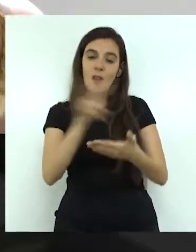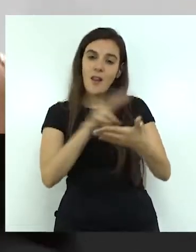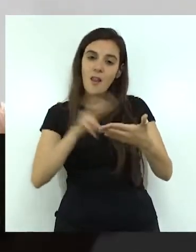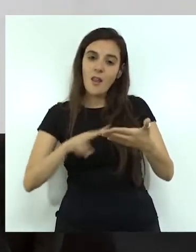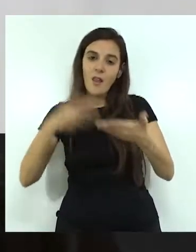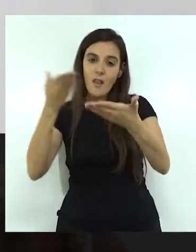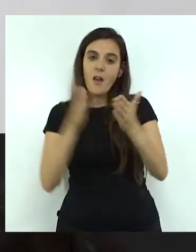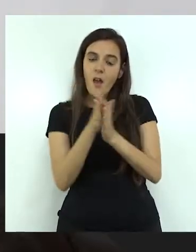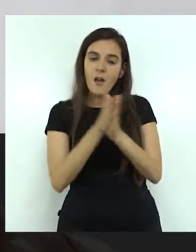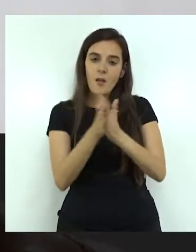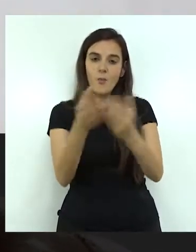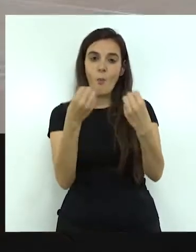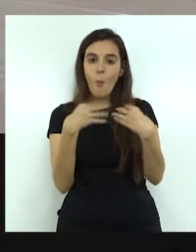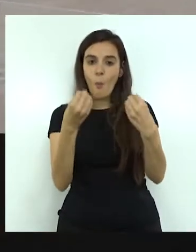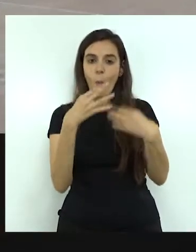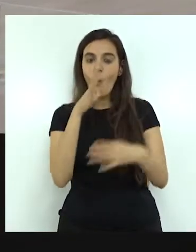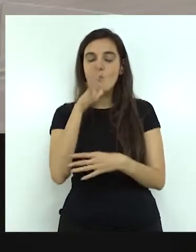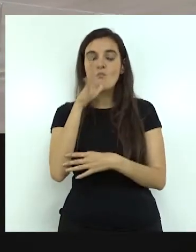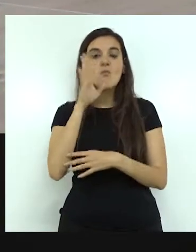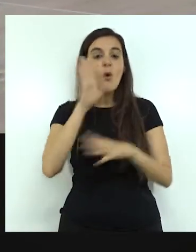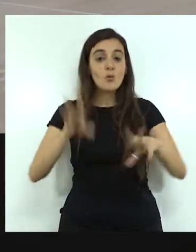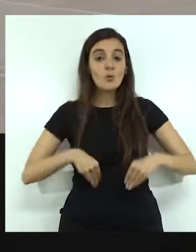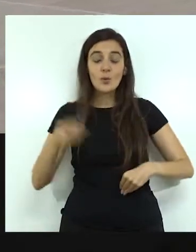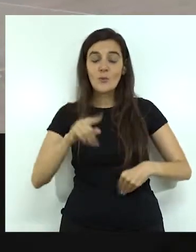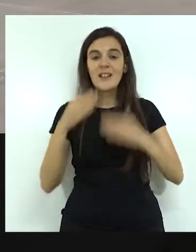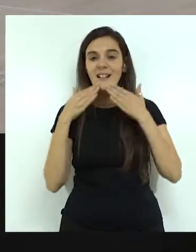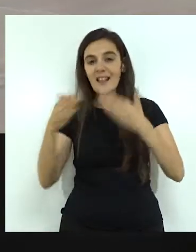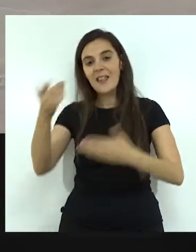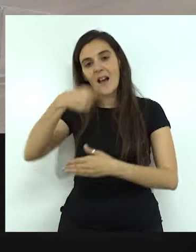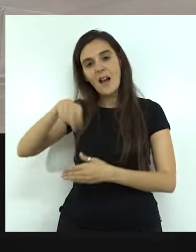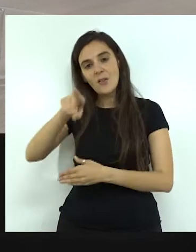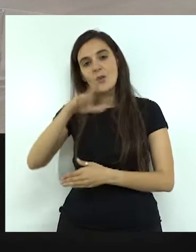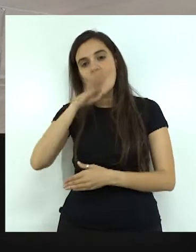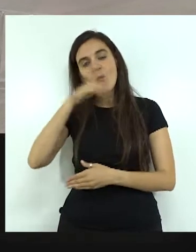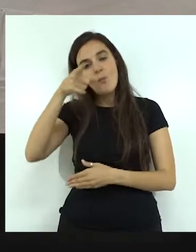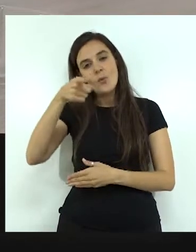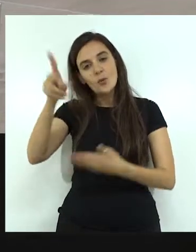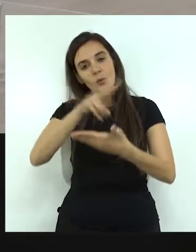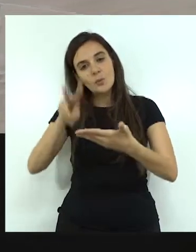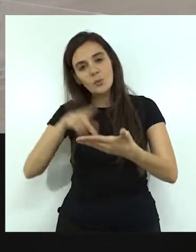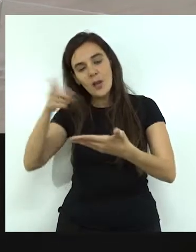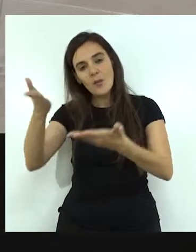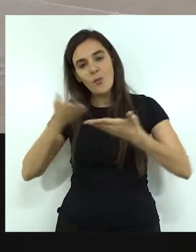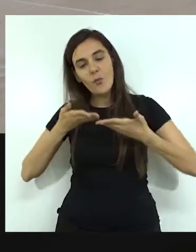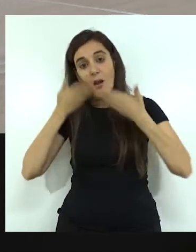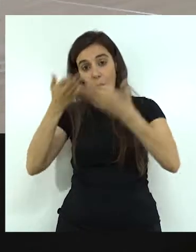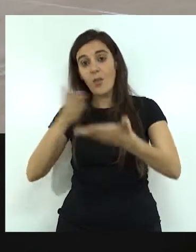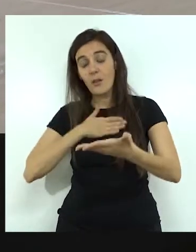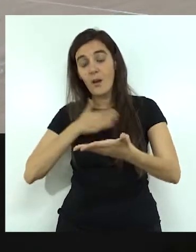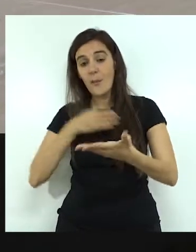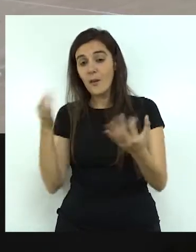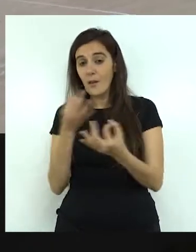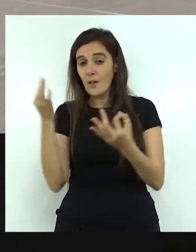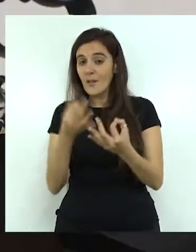positivos de su receptor y le doy las gracias a ellos porque ellos son los que me aportan a mí muchas